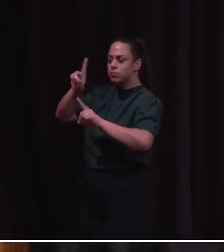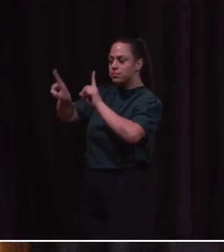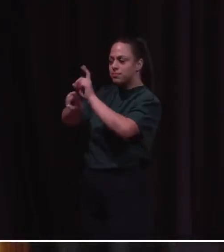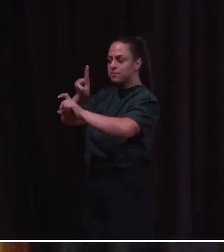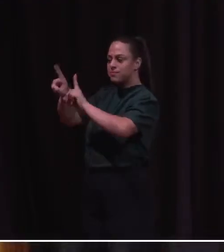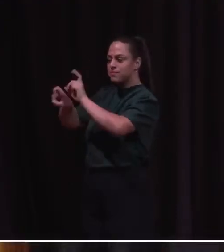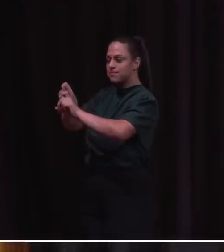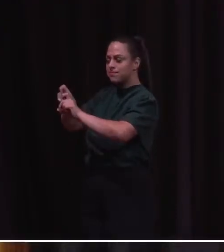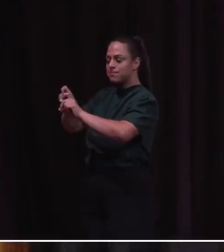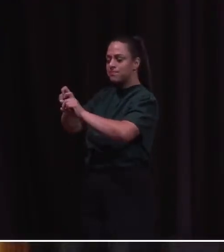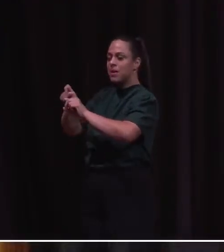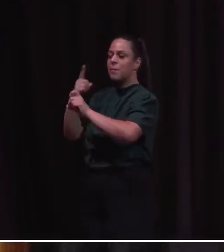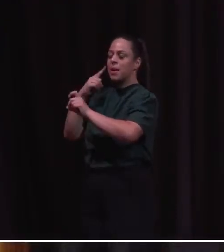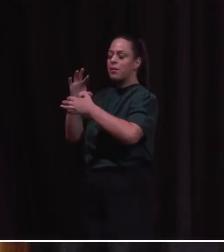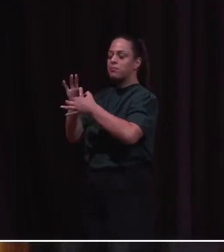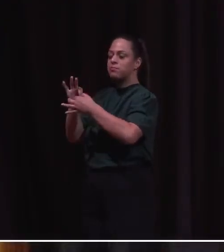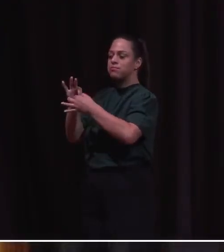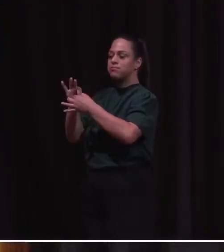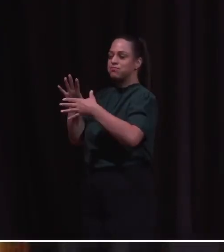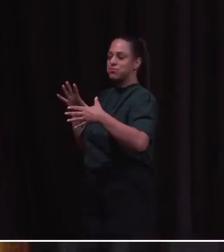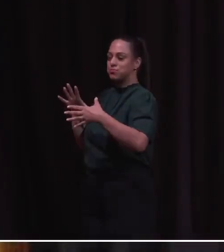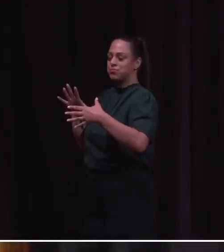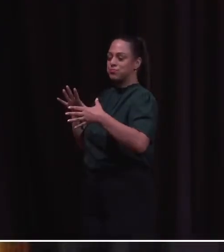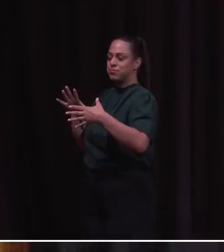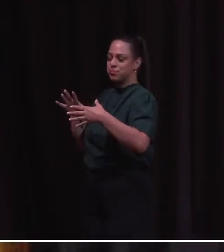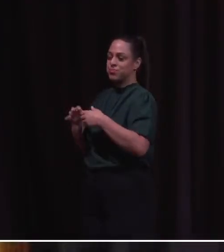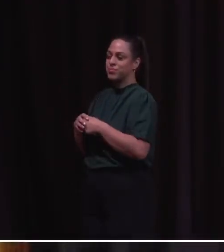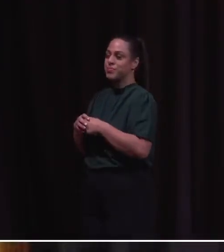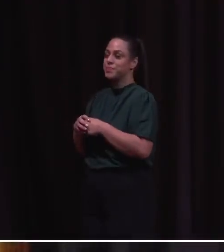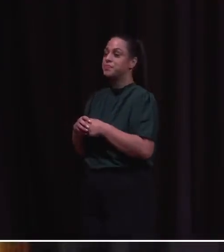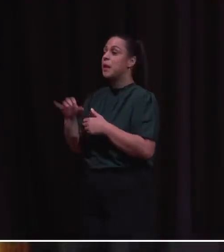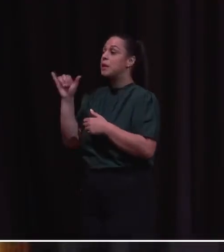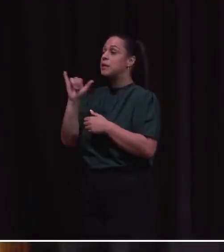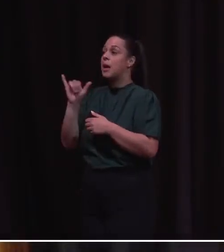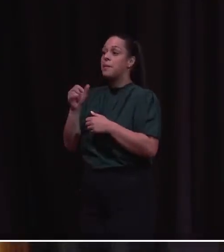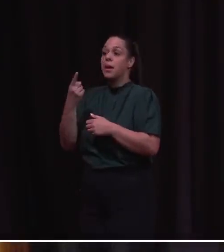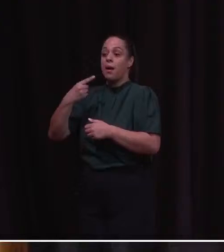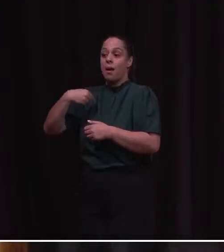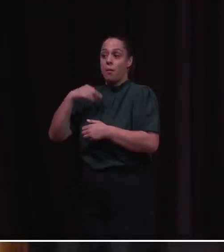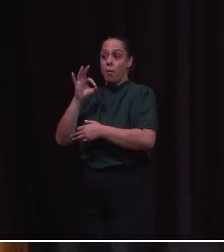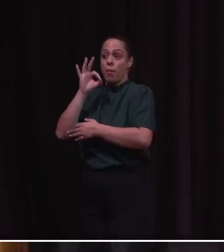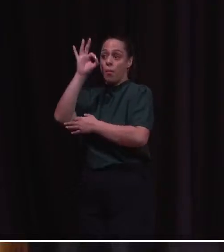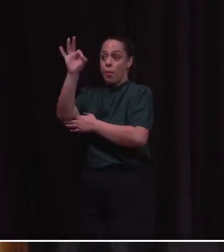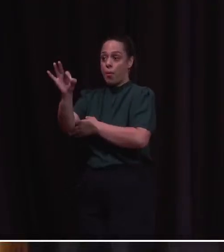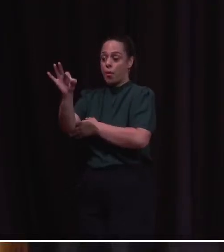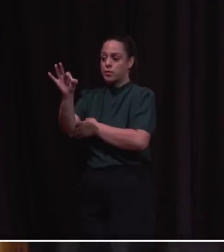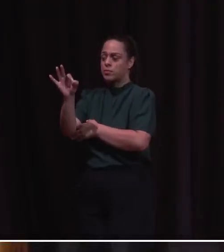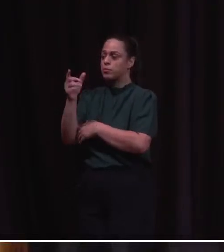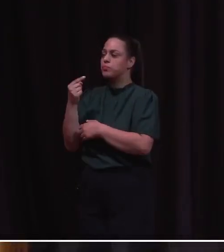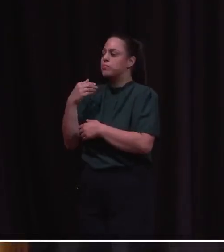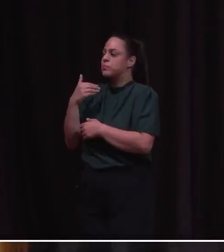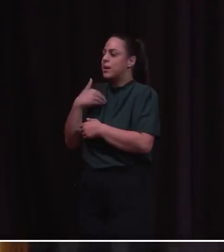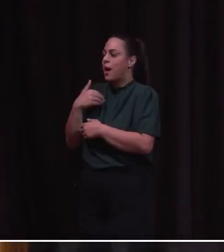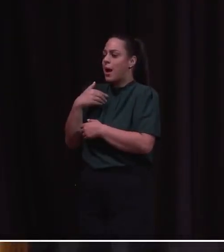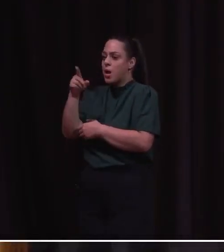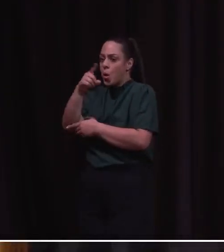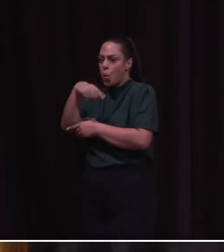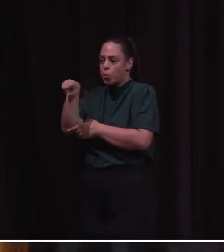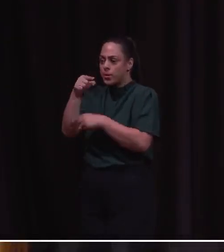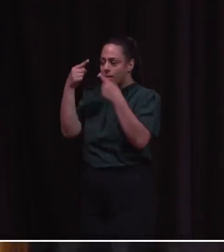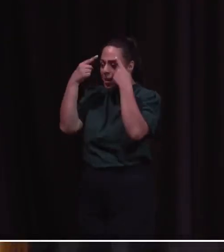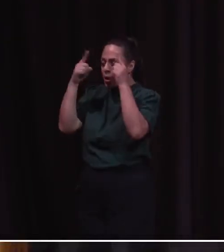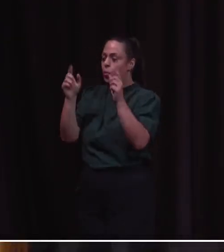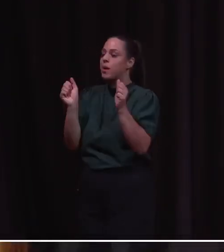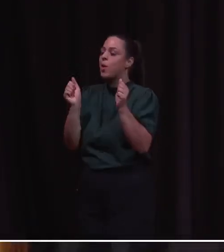de deconstruir. Quizá la próxima, la que aún alcancemos a ver, será la que con sus palabras y